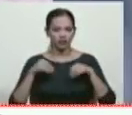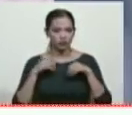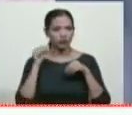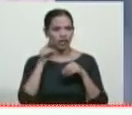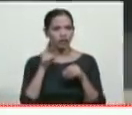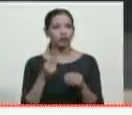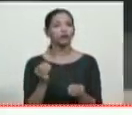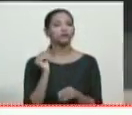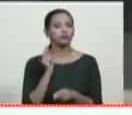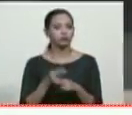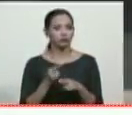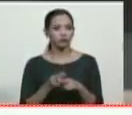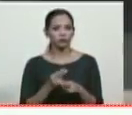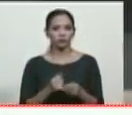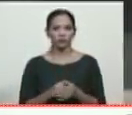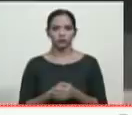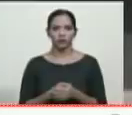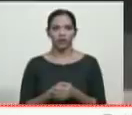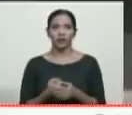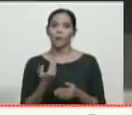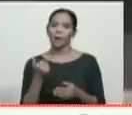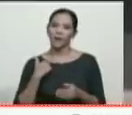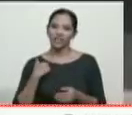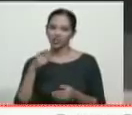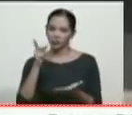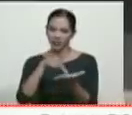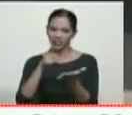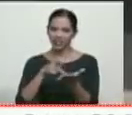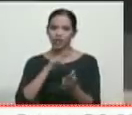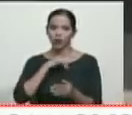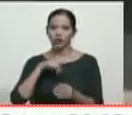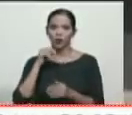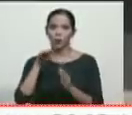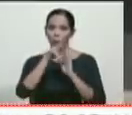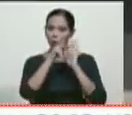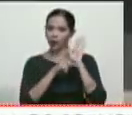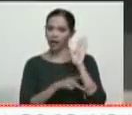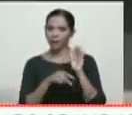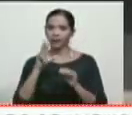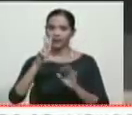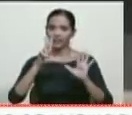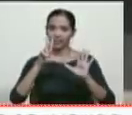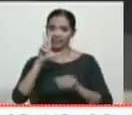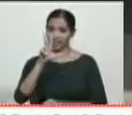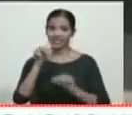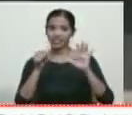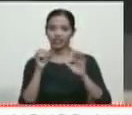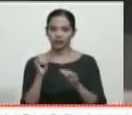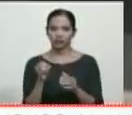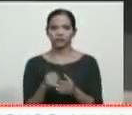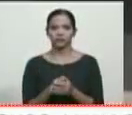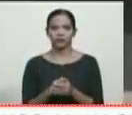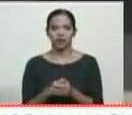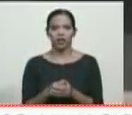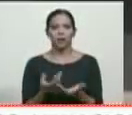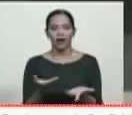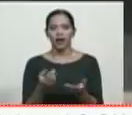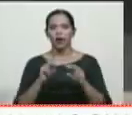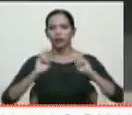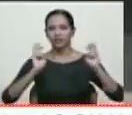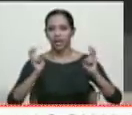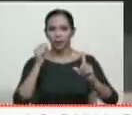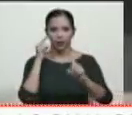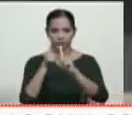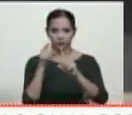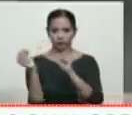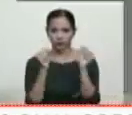Bueno, vamos a aprovechar su presencia en nuestro programa 360 Constituyente para tocar otro tema de interés que lo vamos a introducir en nuestro debate a través